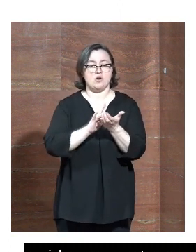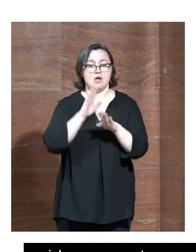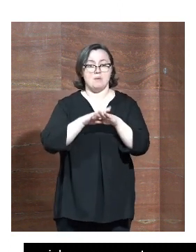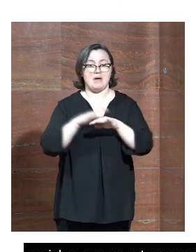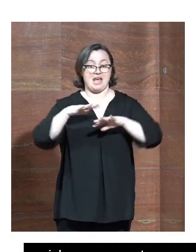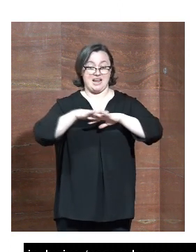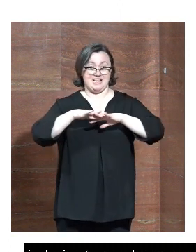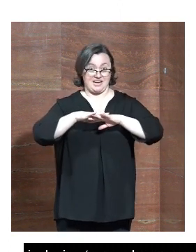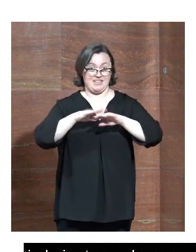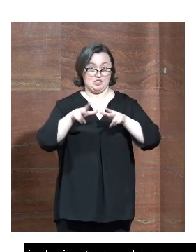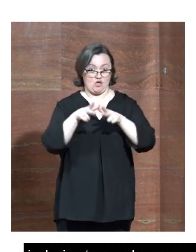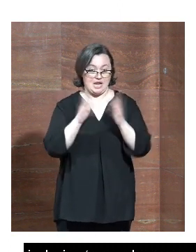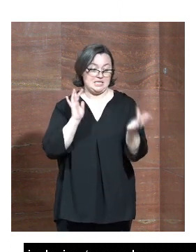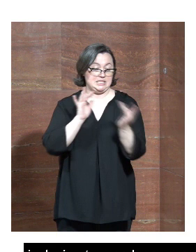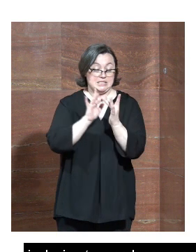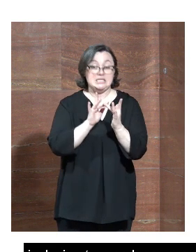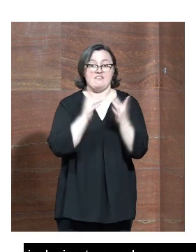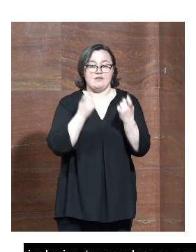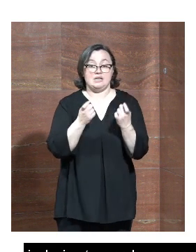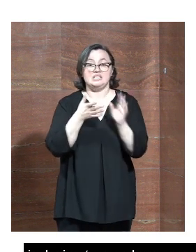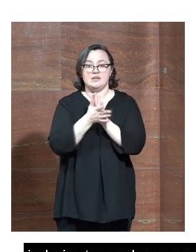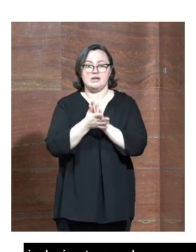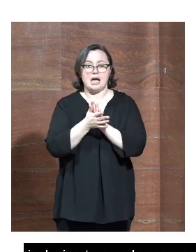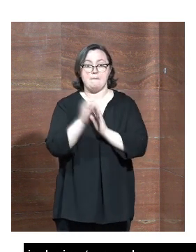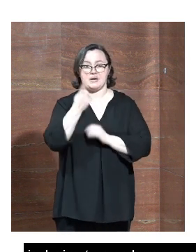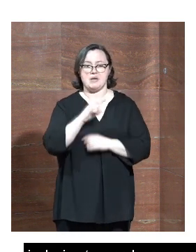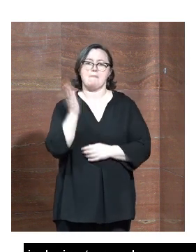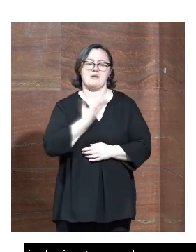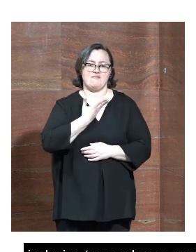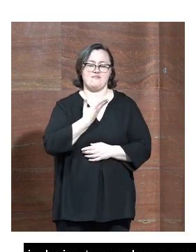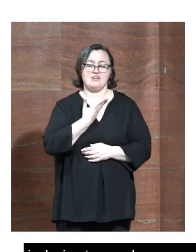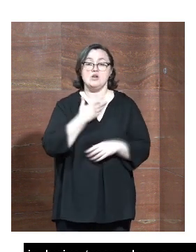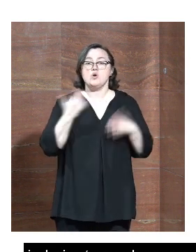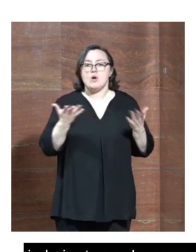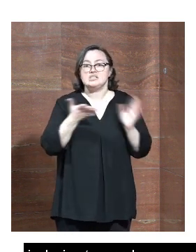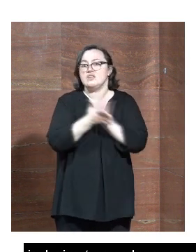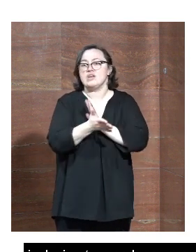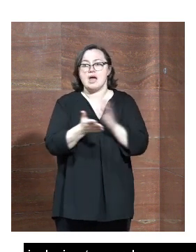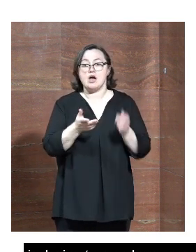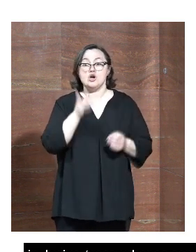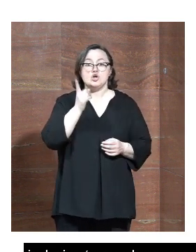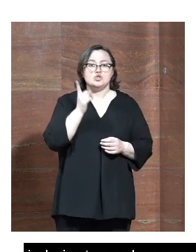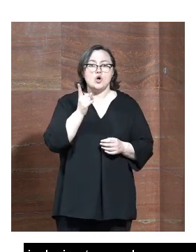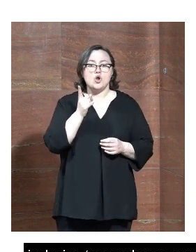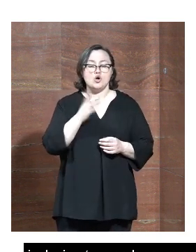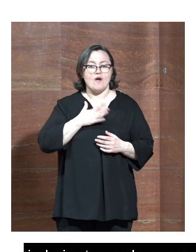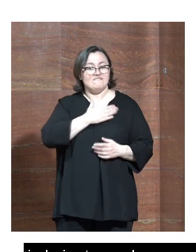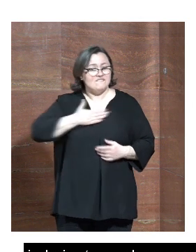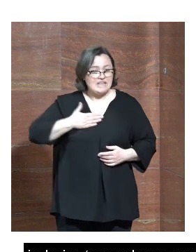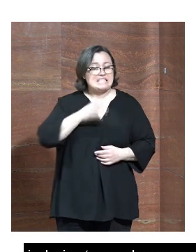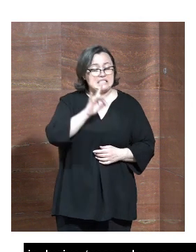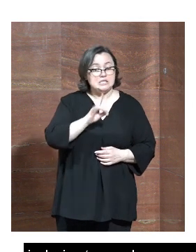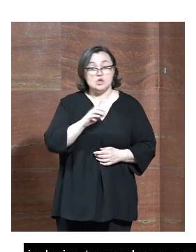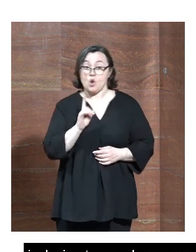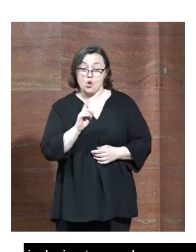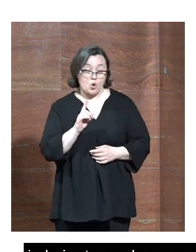poderse conectar a redes sociales, y entonces ya hacemos la primera división. Es decir, que no es solo tema de voluntad, no